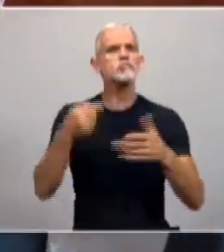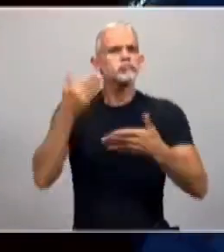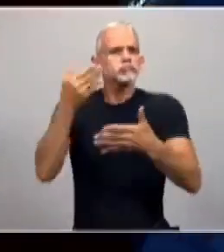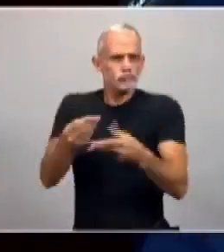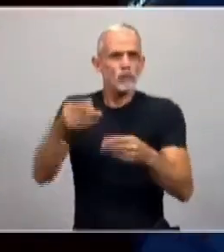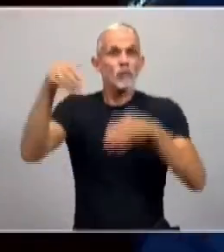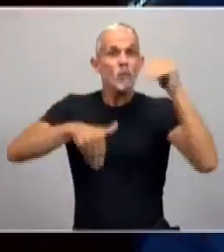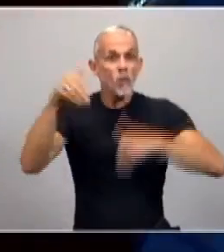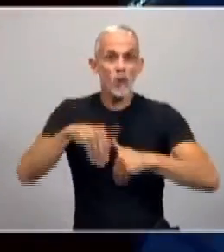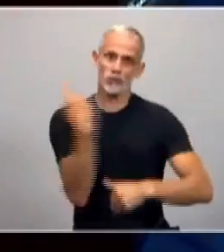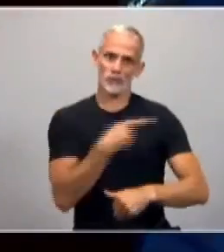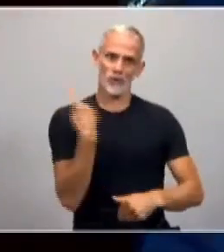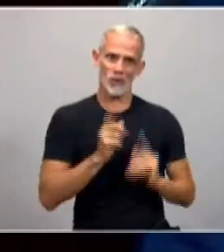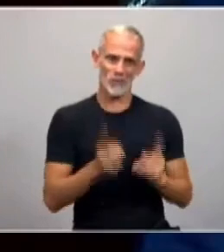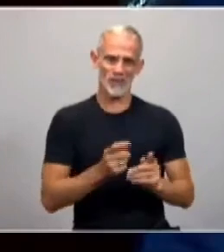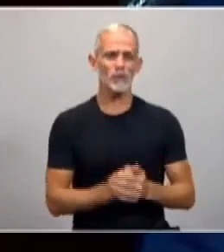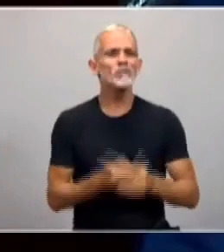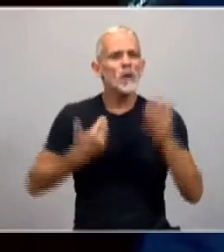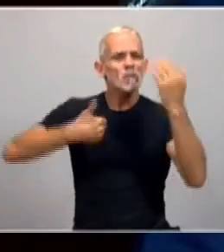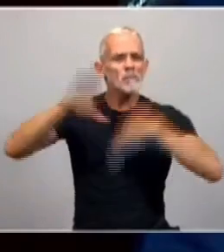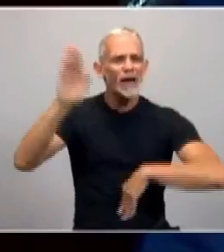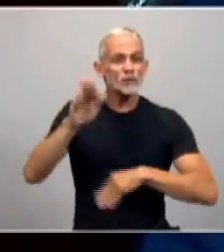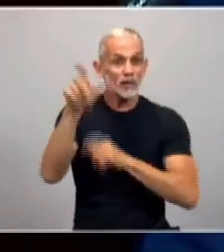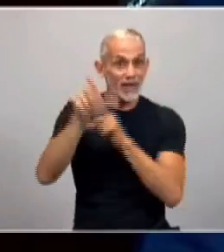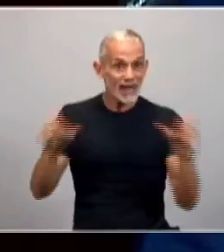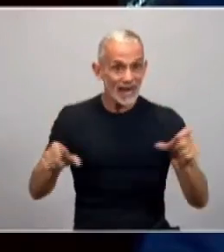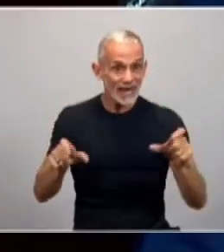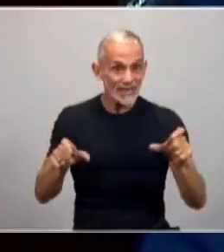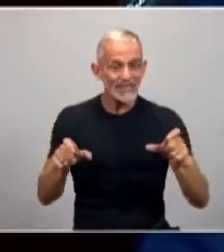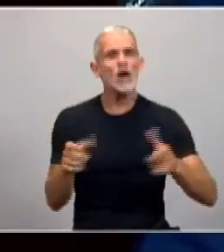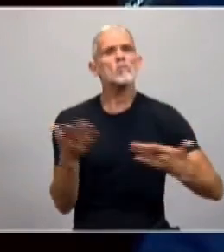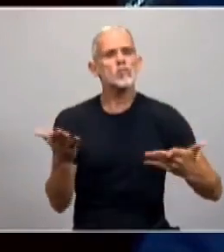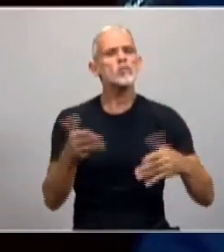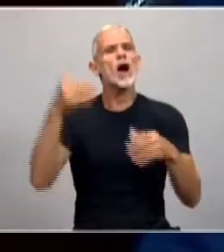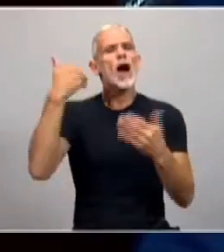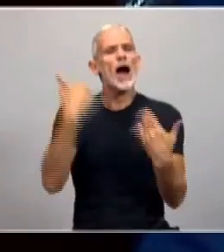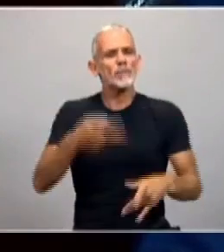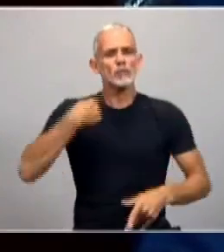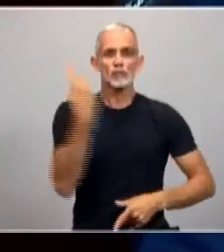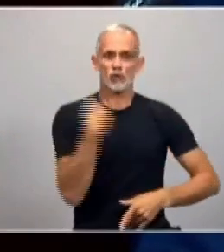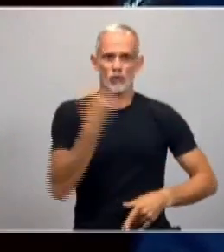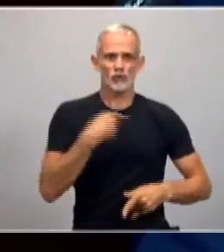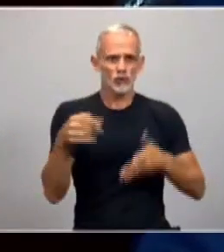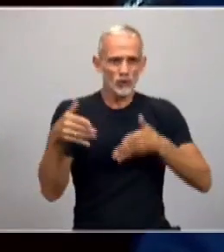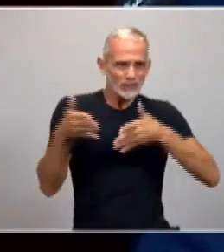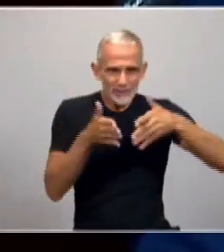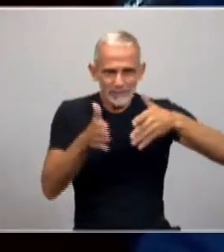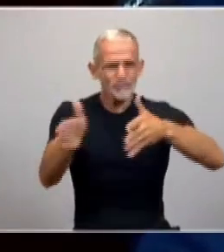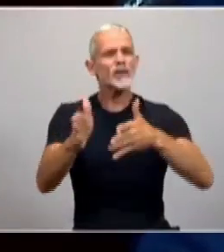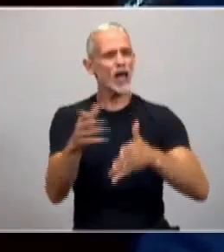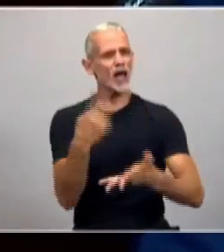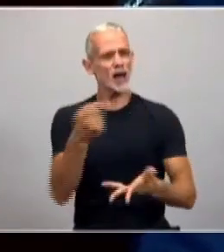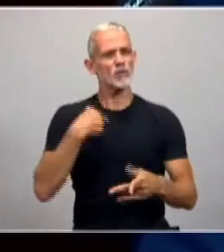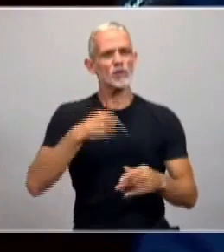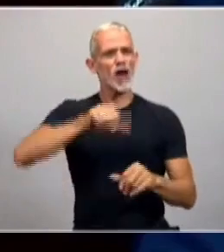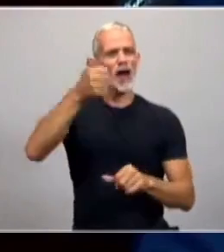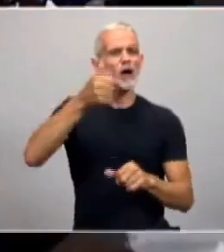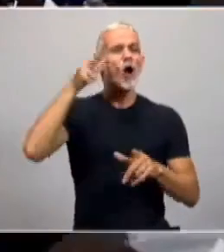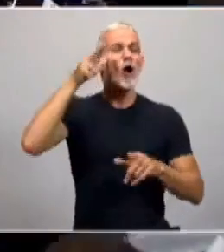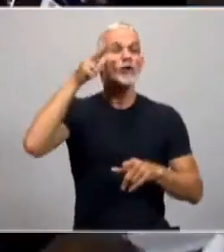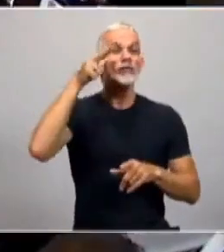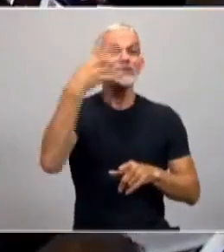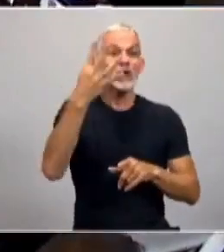con su voto. Una mayoría decidió acompañar este rumbo provincial, lo que nos permitió imponernos en